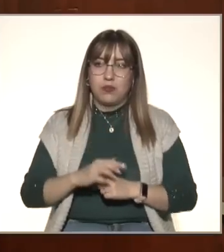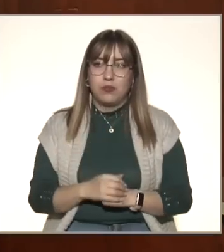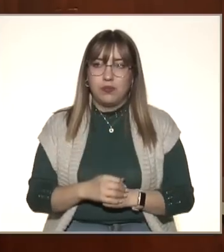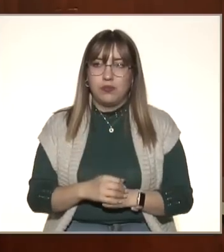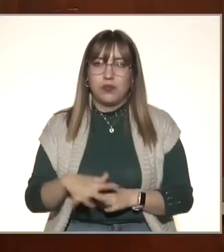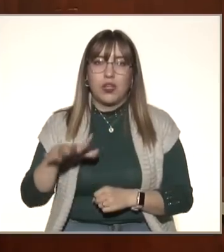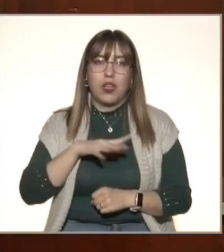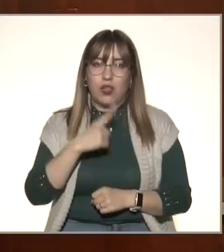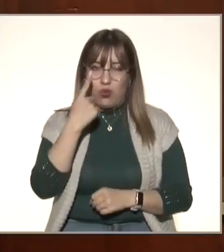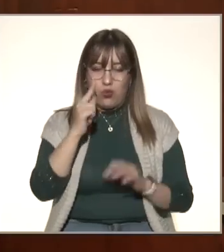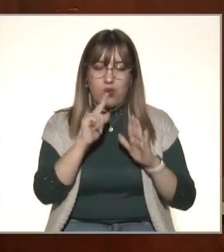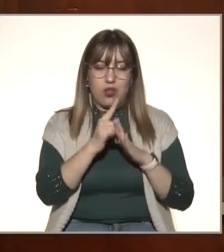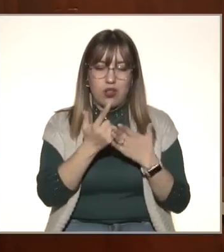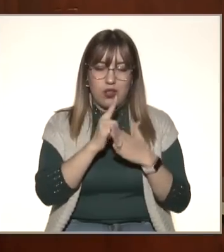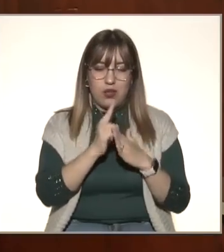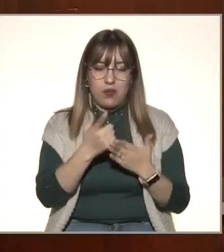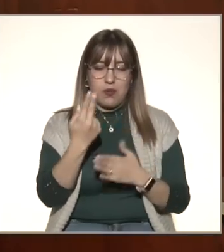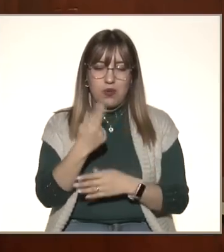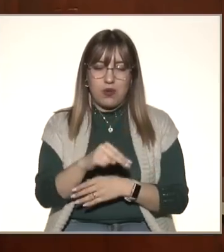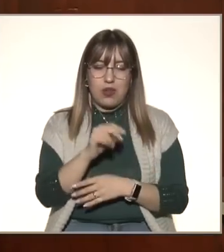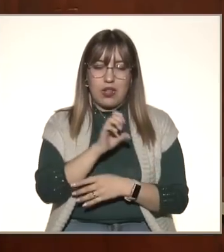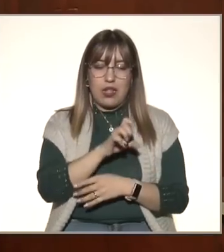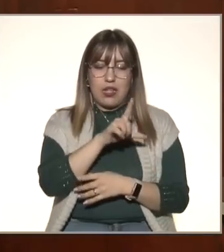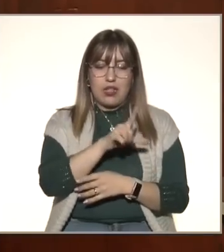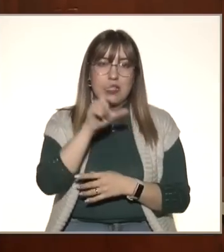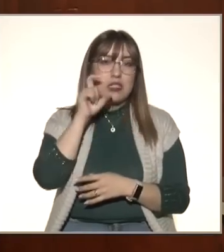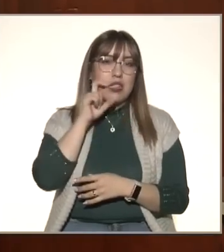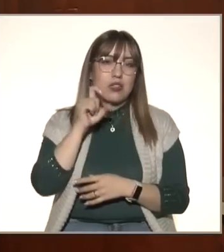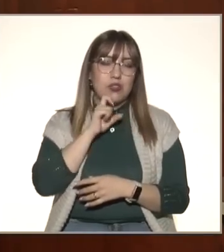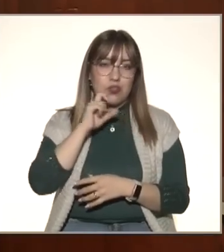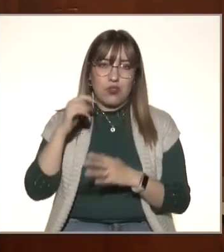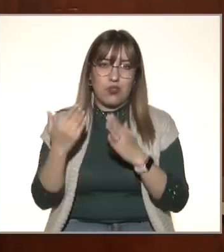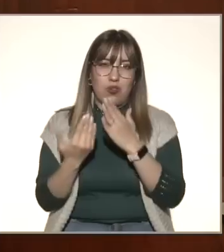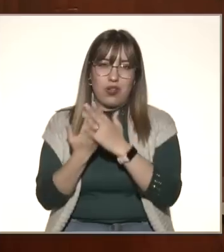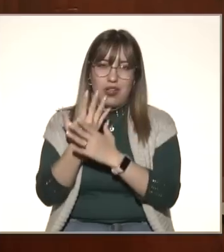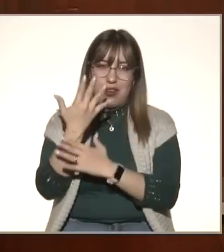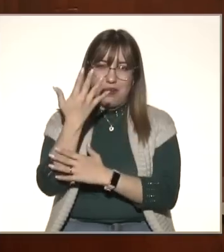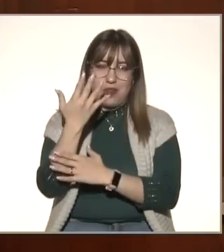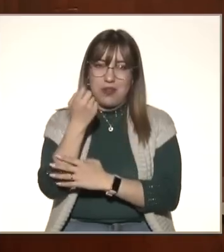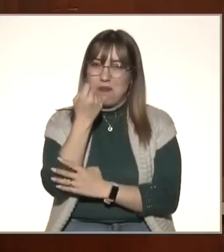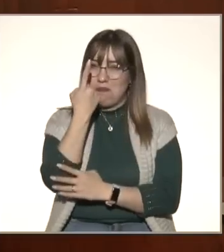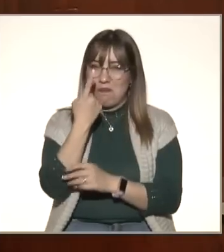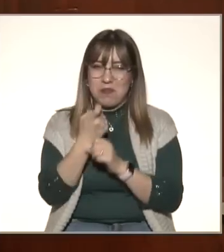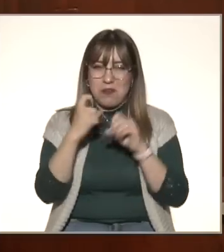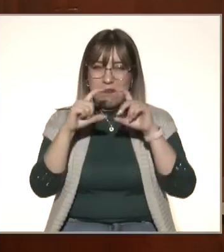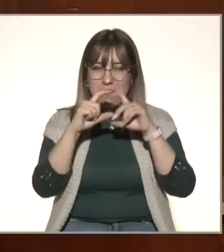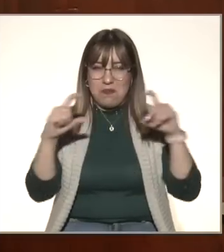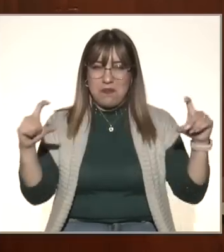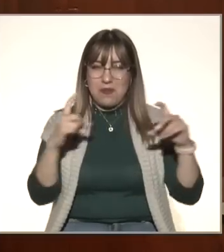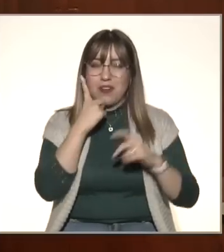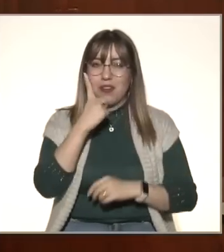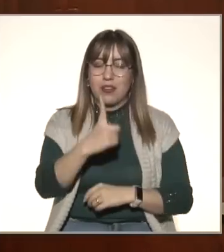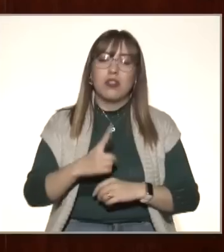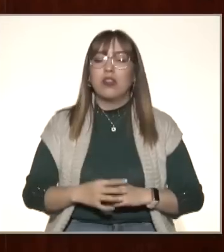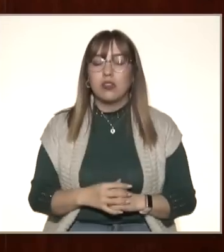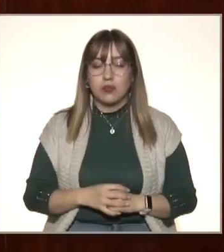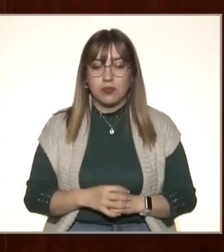Casilda Ayeta que se llama El sexo al amanecer. Y la primera frase que dice ese libro dice,